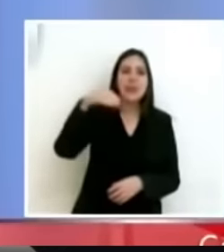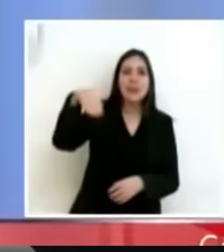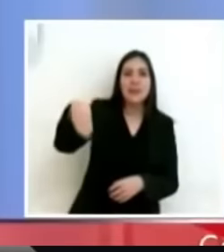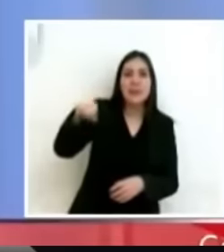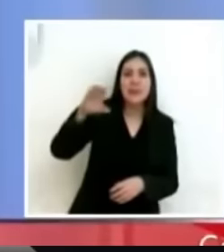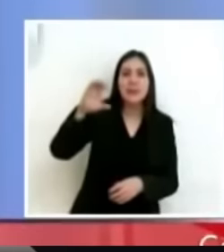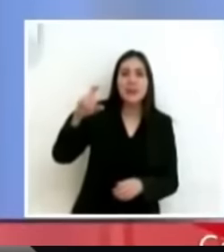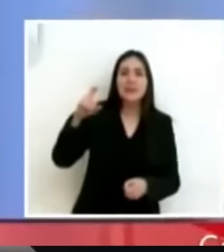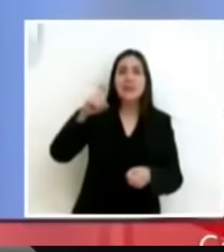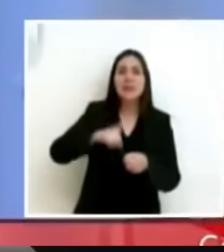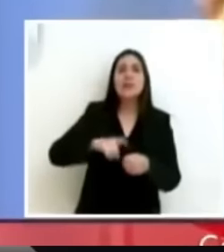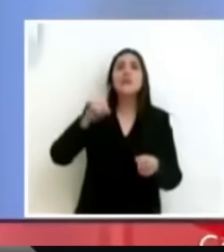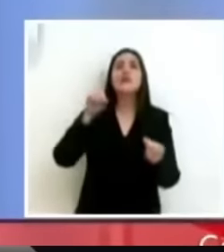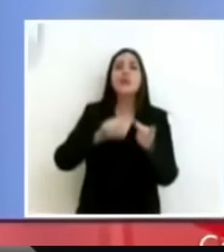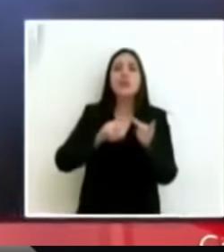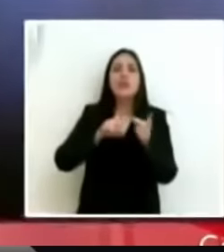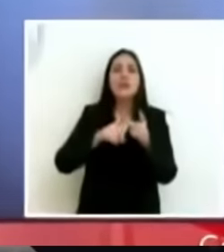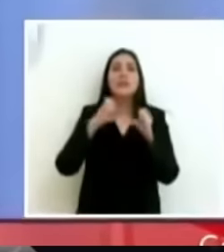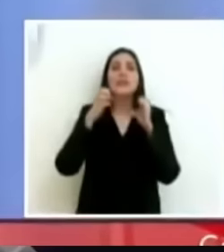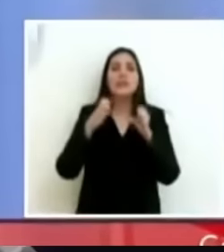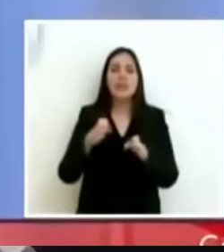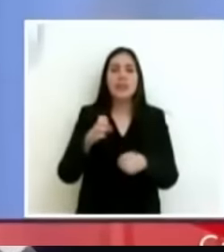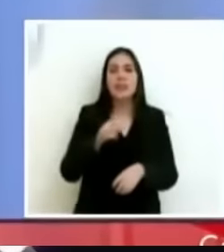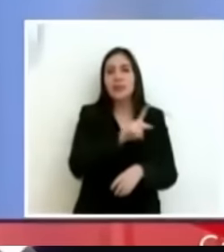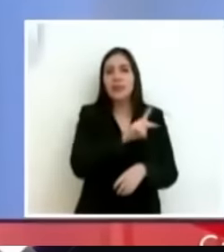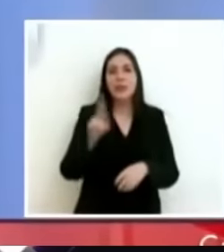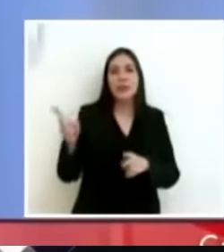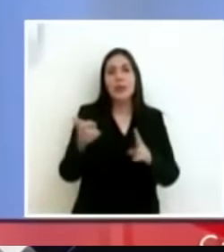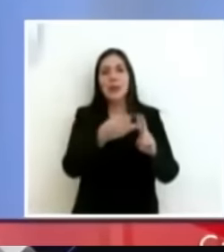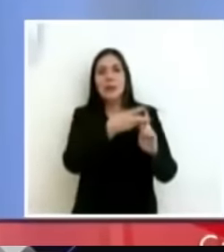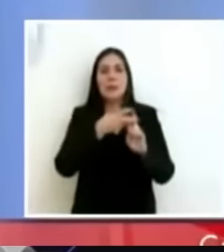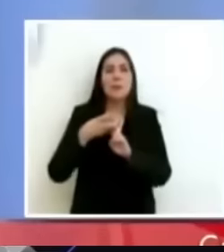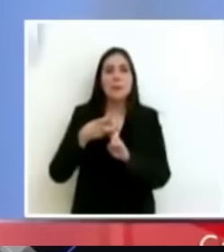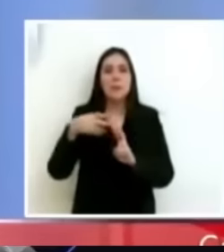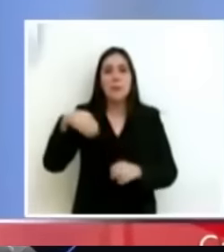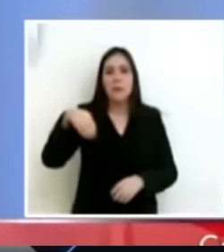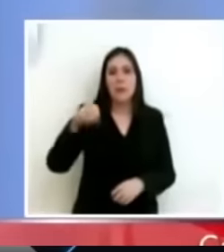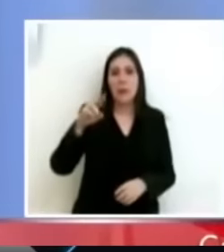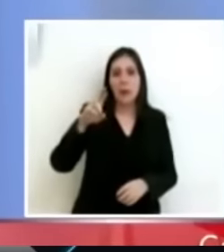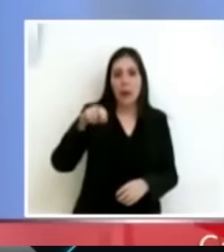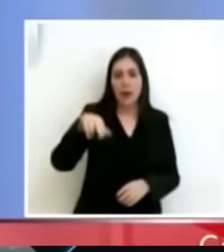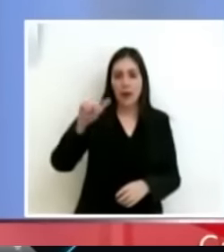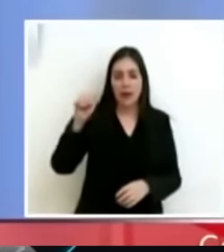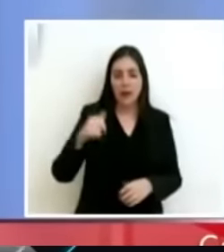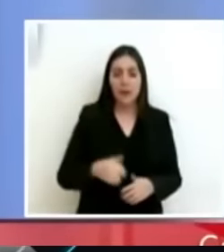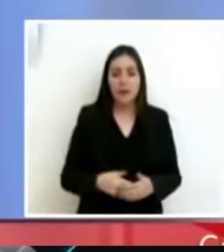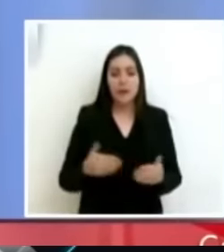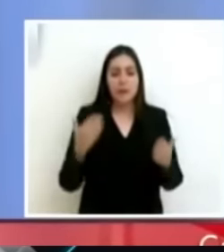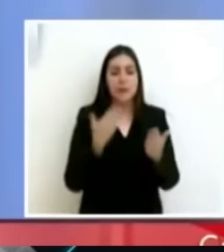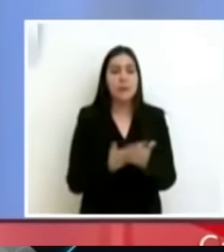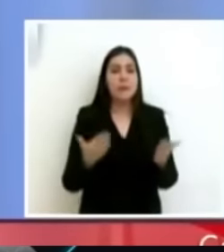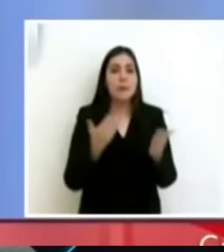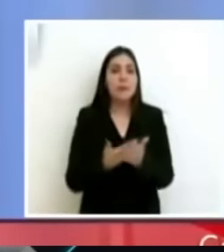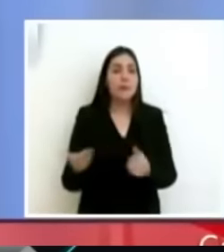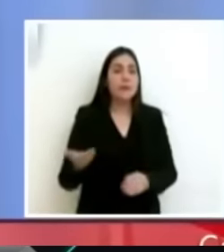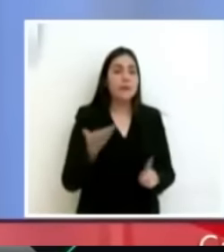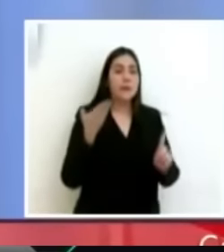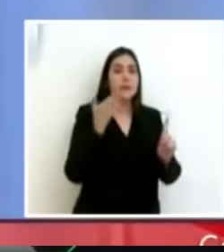Ciudadano que tienen secuestrado los de Morena? Le exijo a